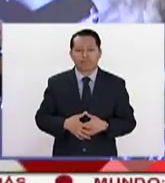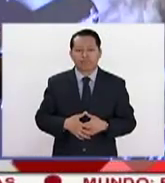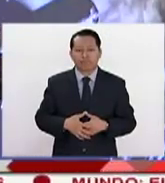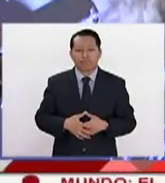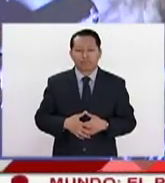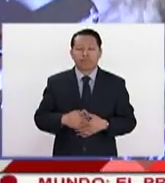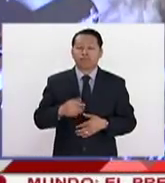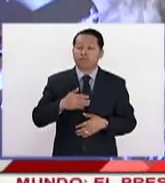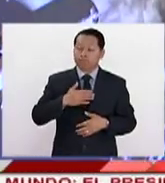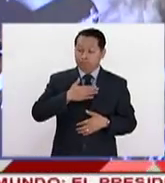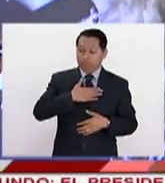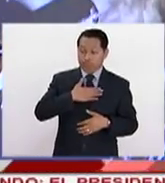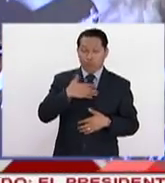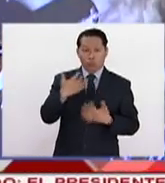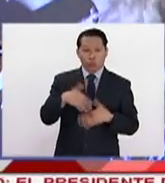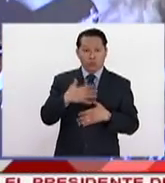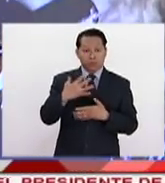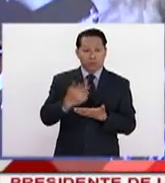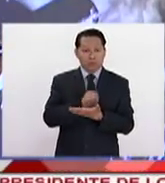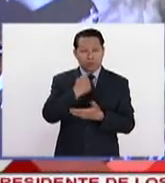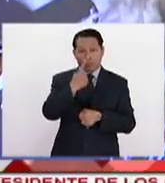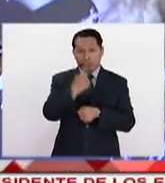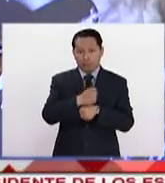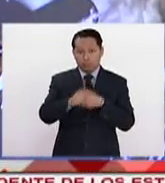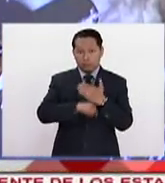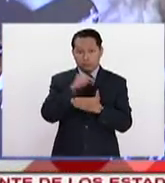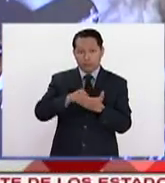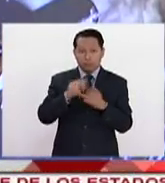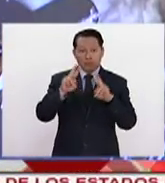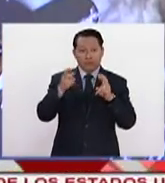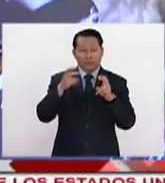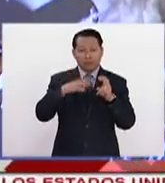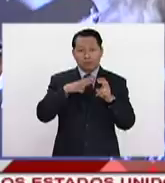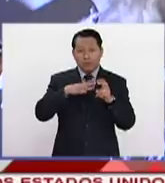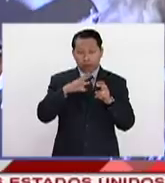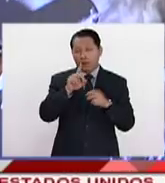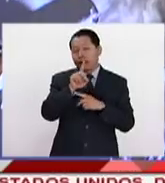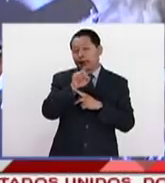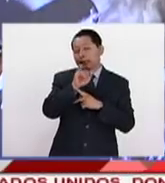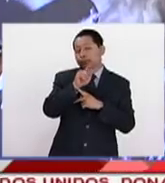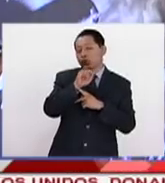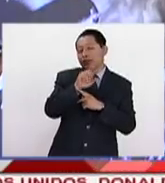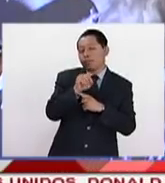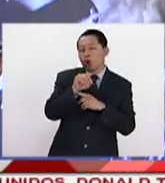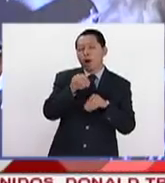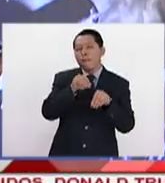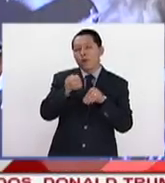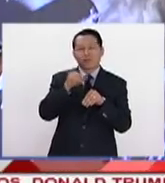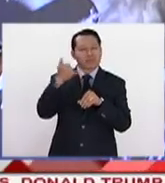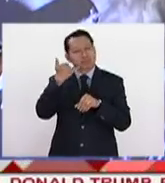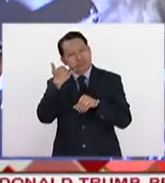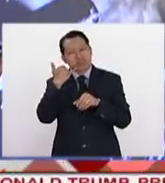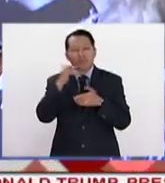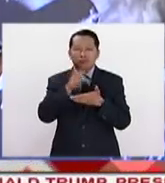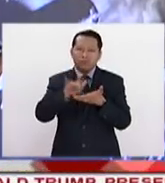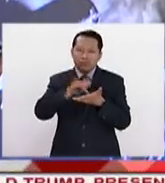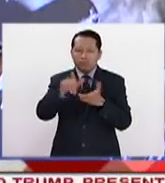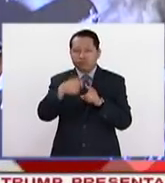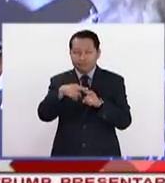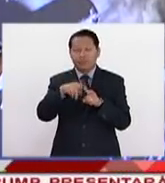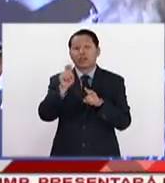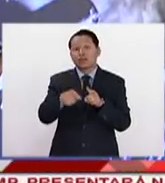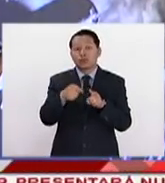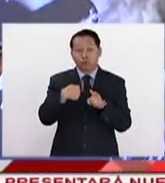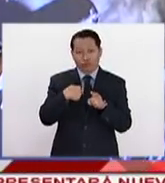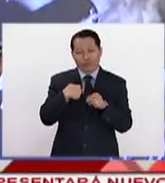Orgullo haber sido considerada como ganadora del primer lugar en la categoría dispositivo móvil. Este logro representa un paso más en